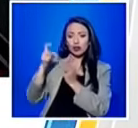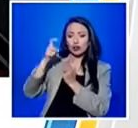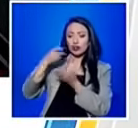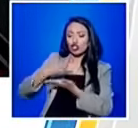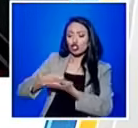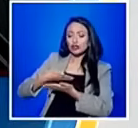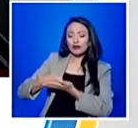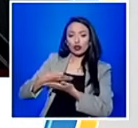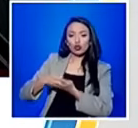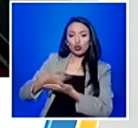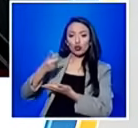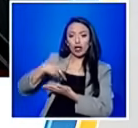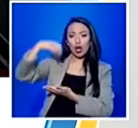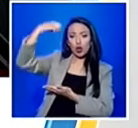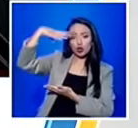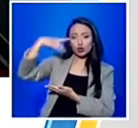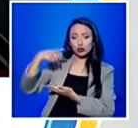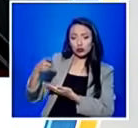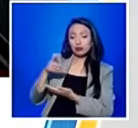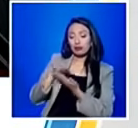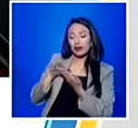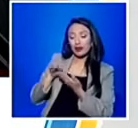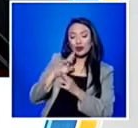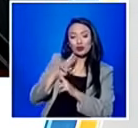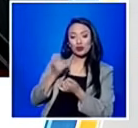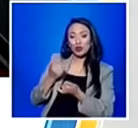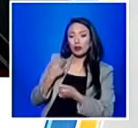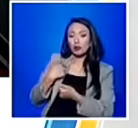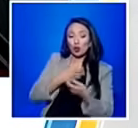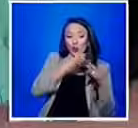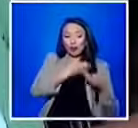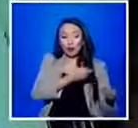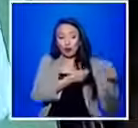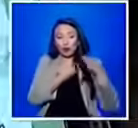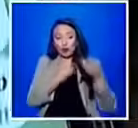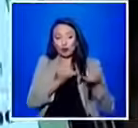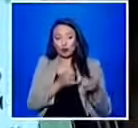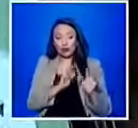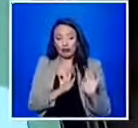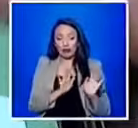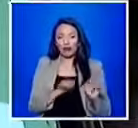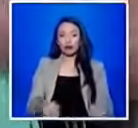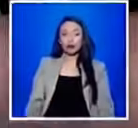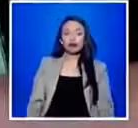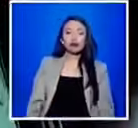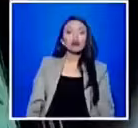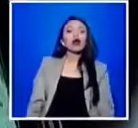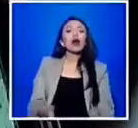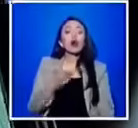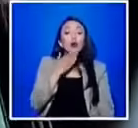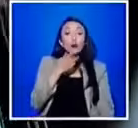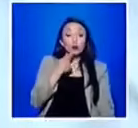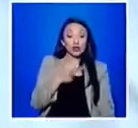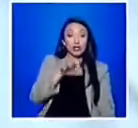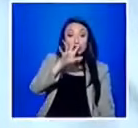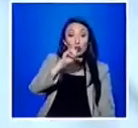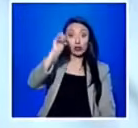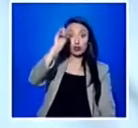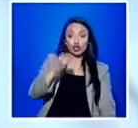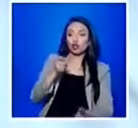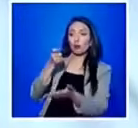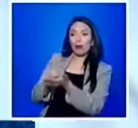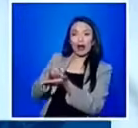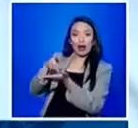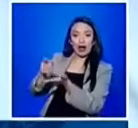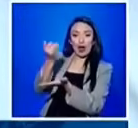de servicios básicos. Perdón por contestarle ahora, pero recién me acaban de confirmar la disponibilidad del cupo. El mecanismo que emplean es que pague el 50% del